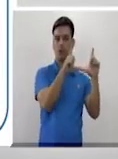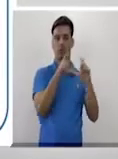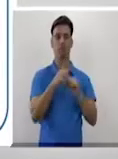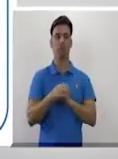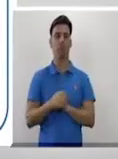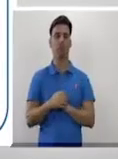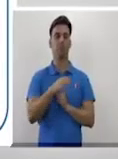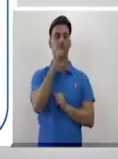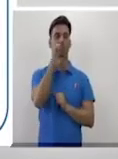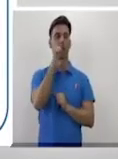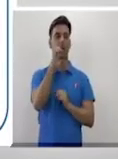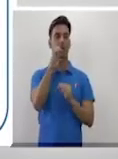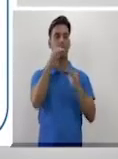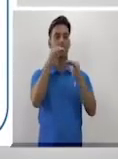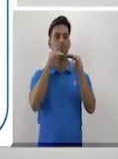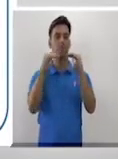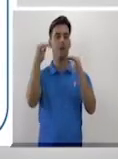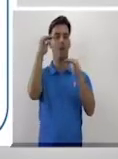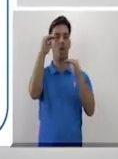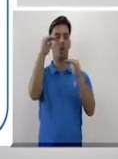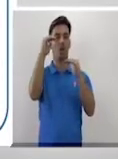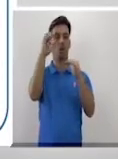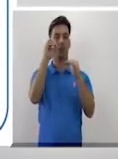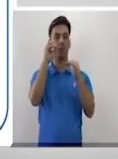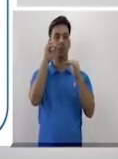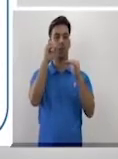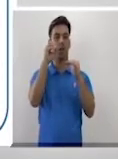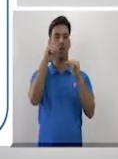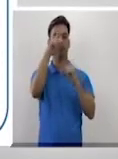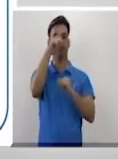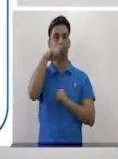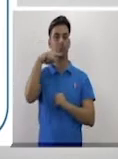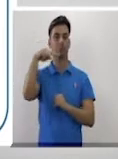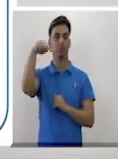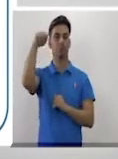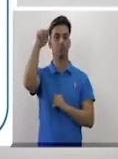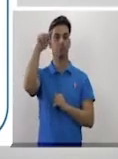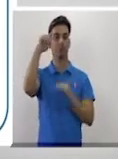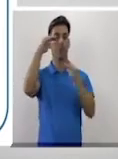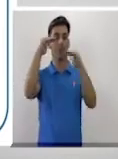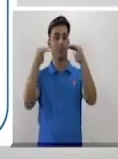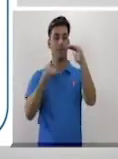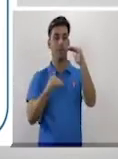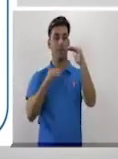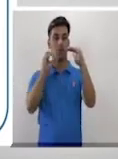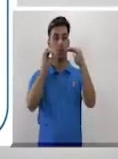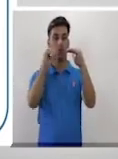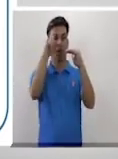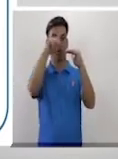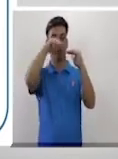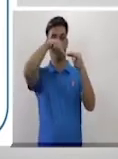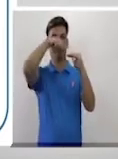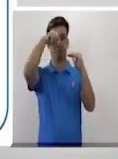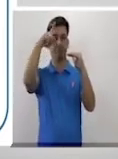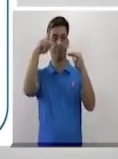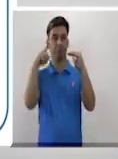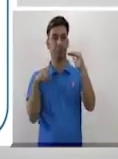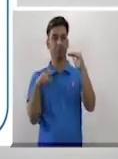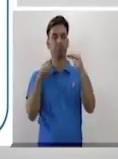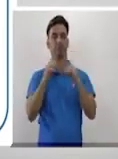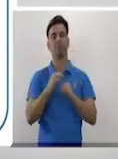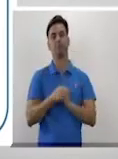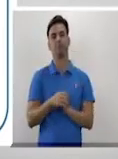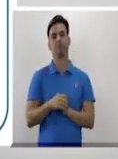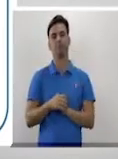abre hacia arriba, y si e es menor que 0, hacia abajo. Se corresponde con los valores y el movimiento,